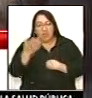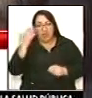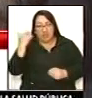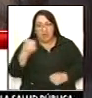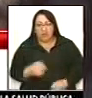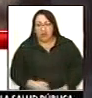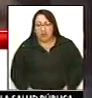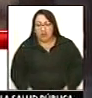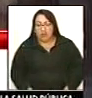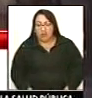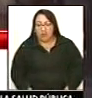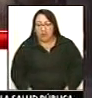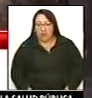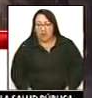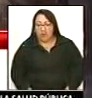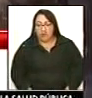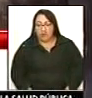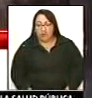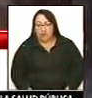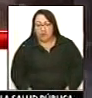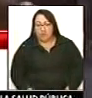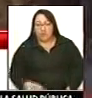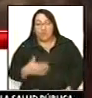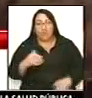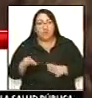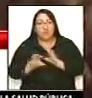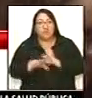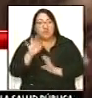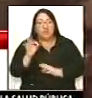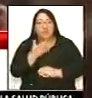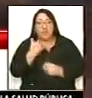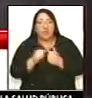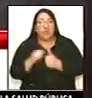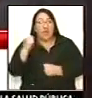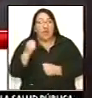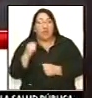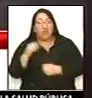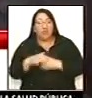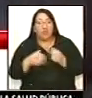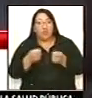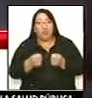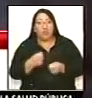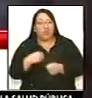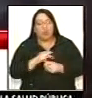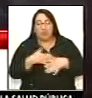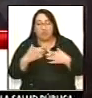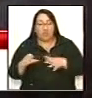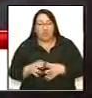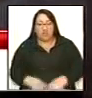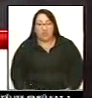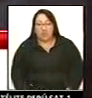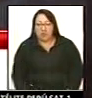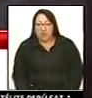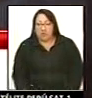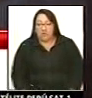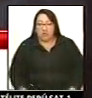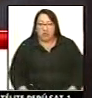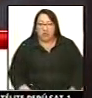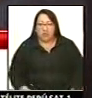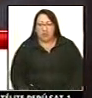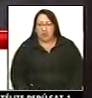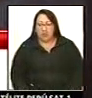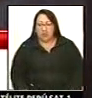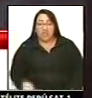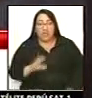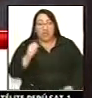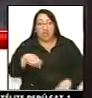que pudieron haber salido mucho mejor y que debido a la premura y a la presión no se pudo realizar. En primer término, creo que es